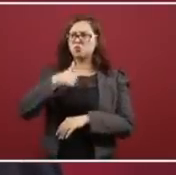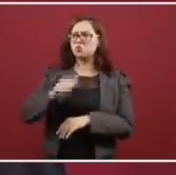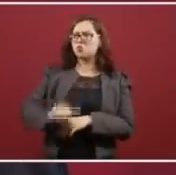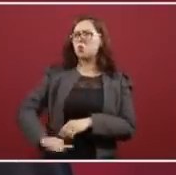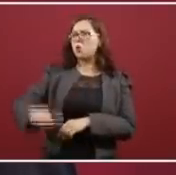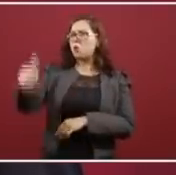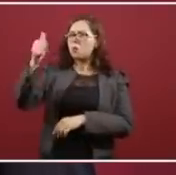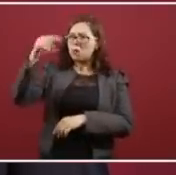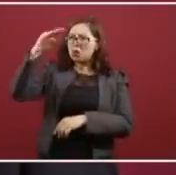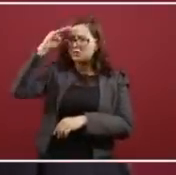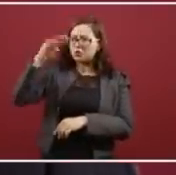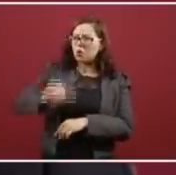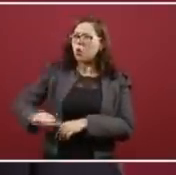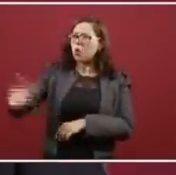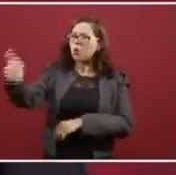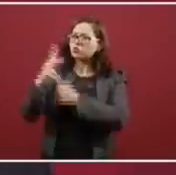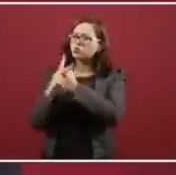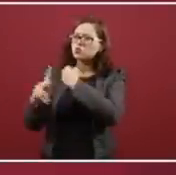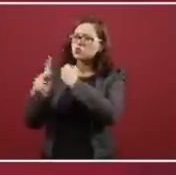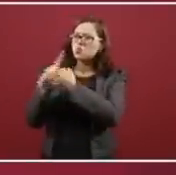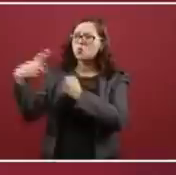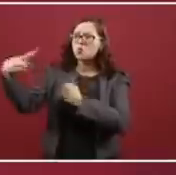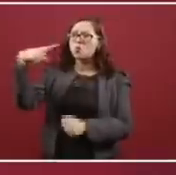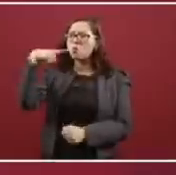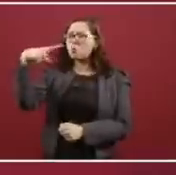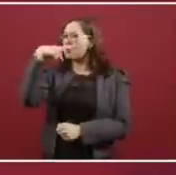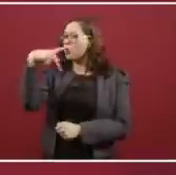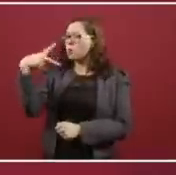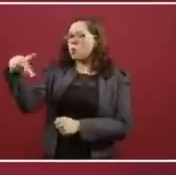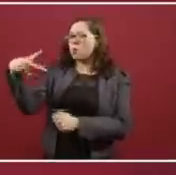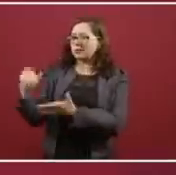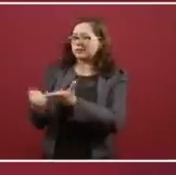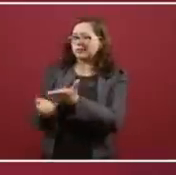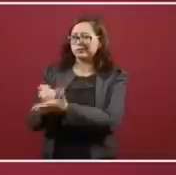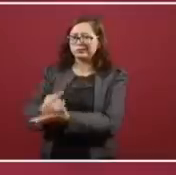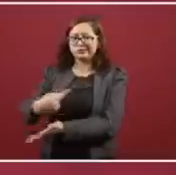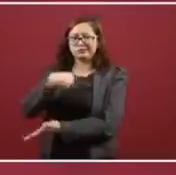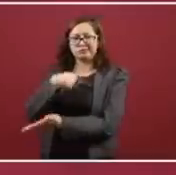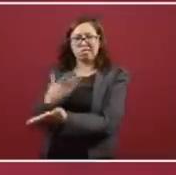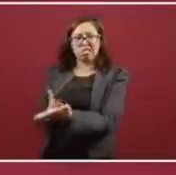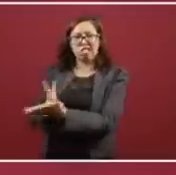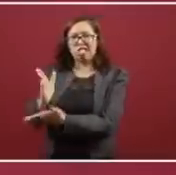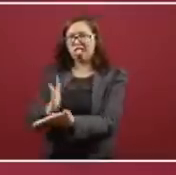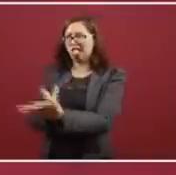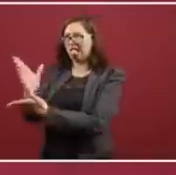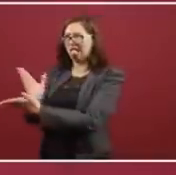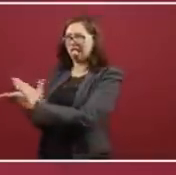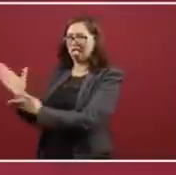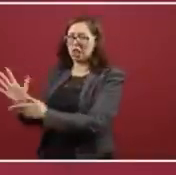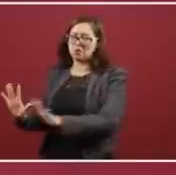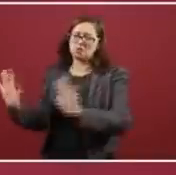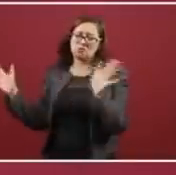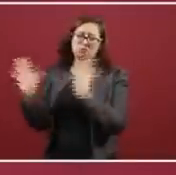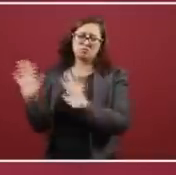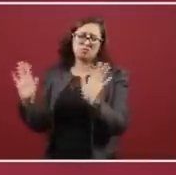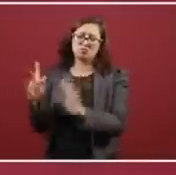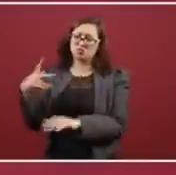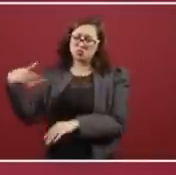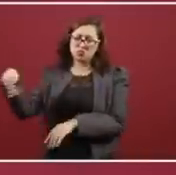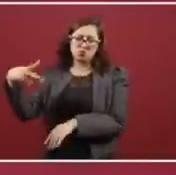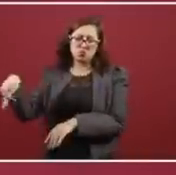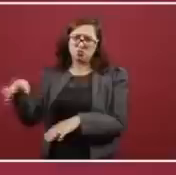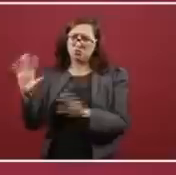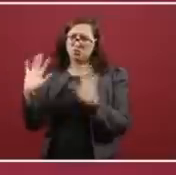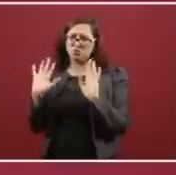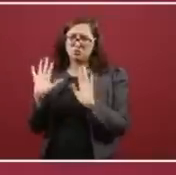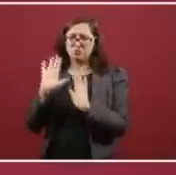decisiones que corresponden a pueblos y a gobiernos extranjeros vamos